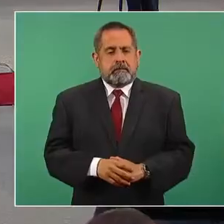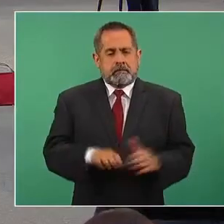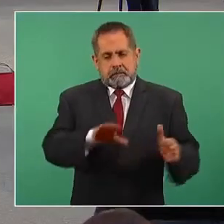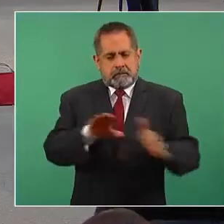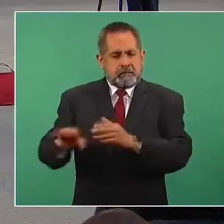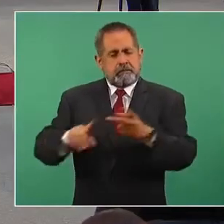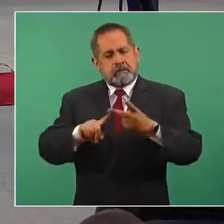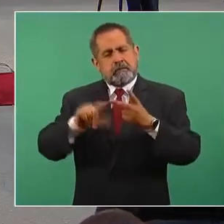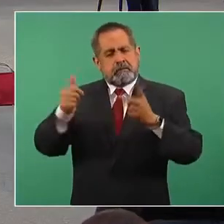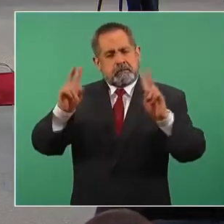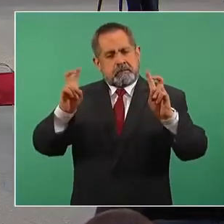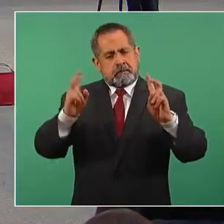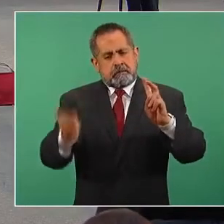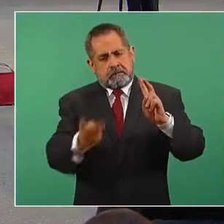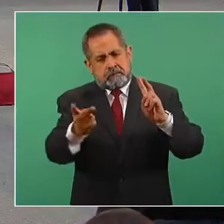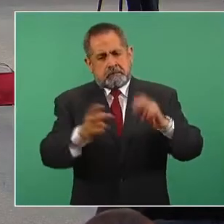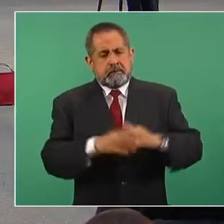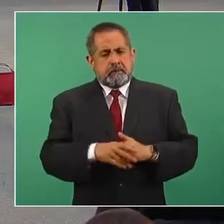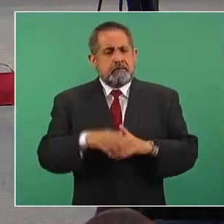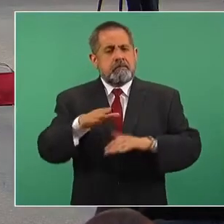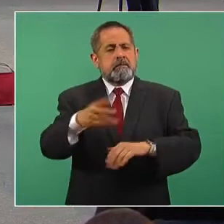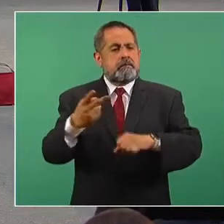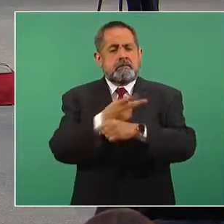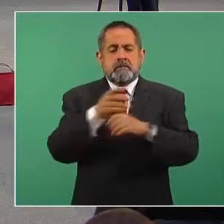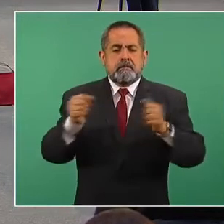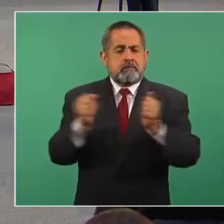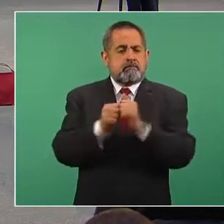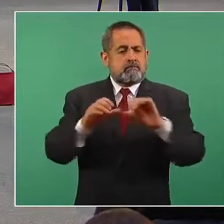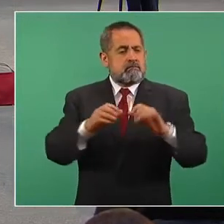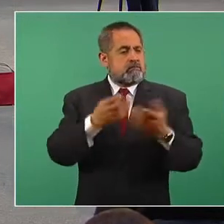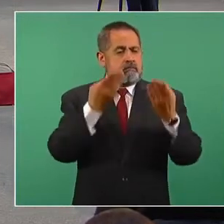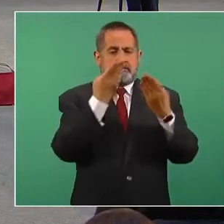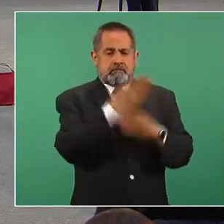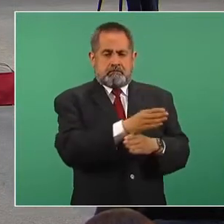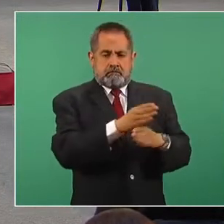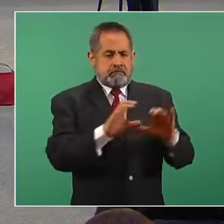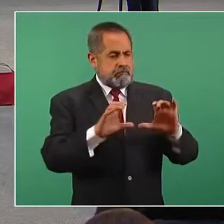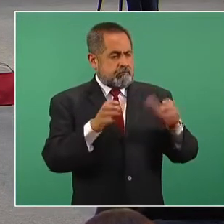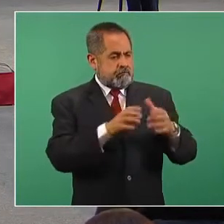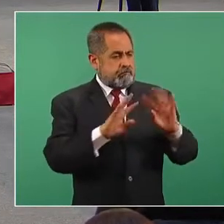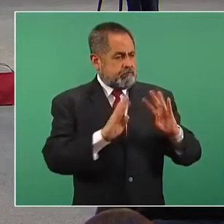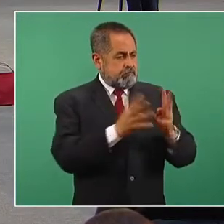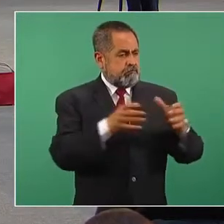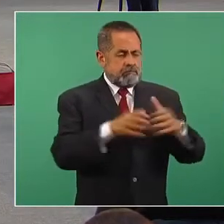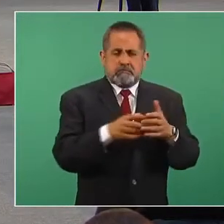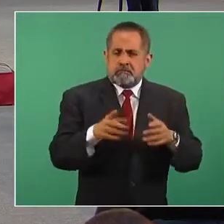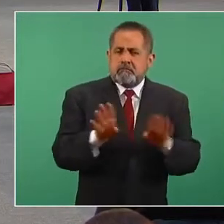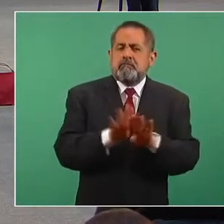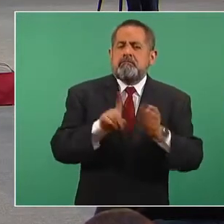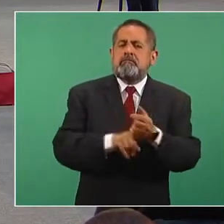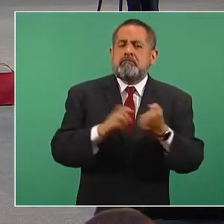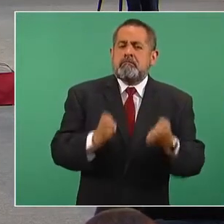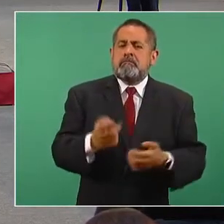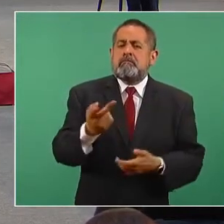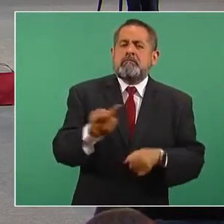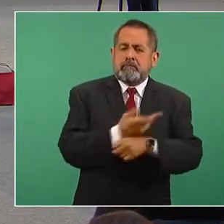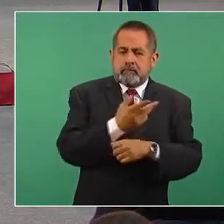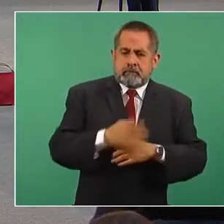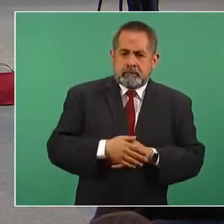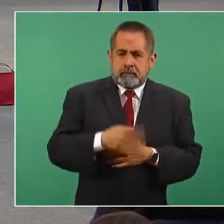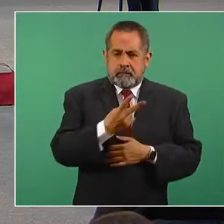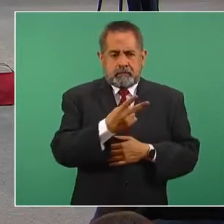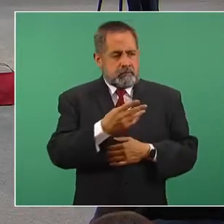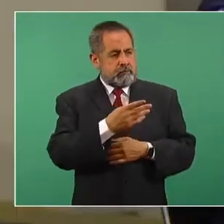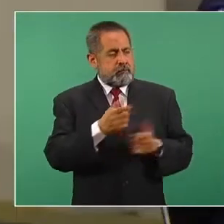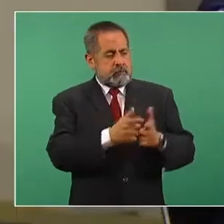tema, para preguntarle cómo le fue en la convención con los banqueros, ahí hay dos grupos, uno que